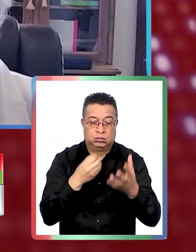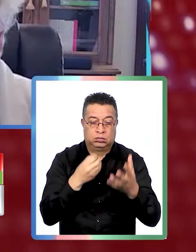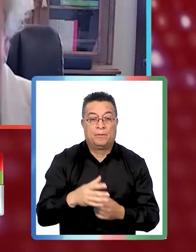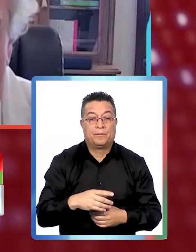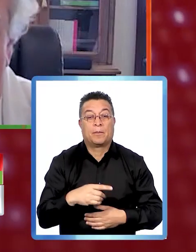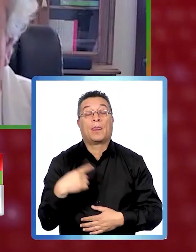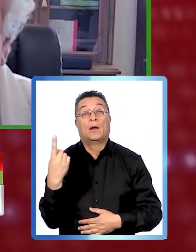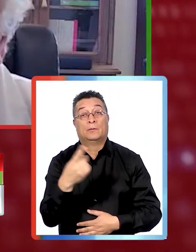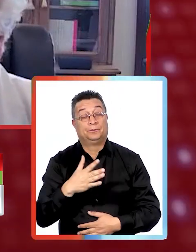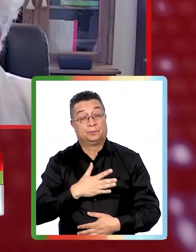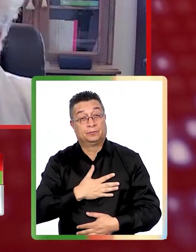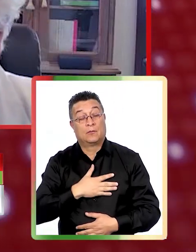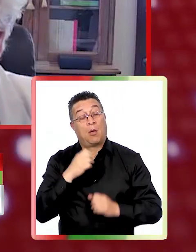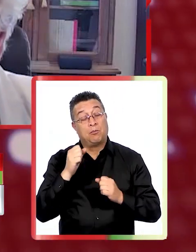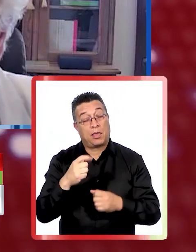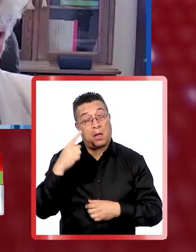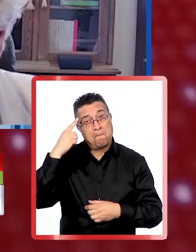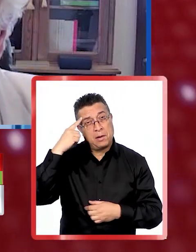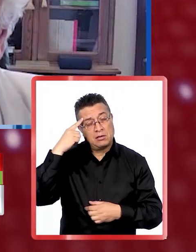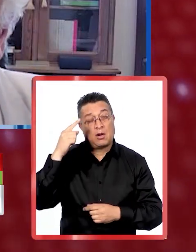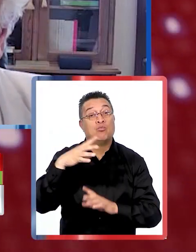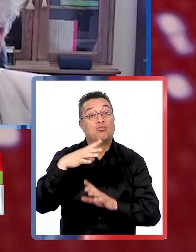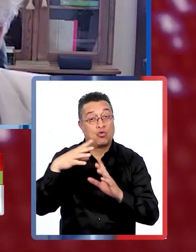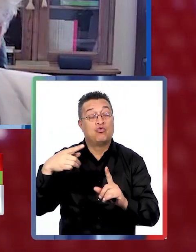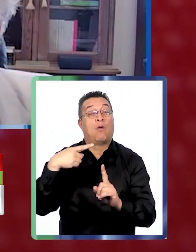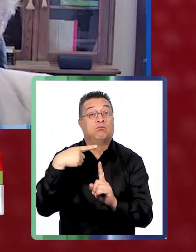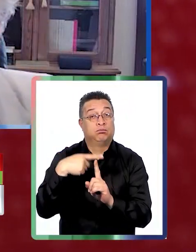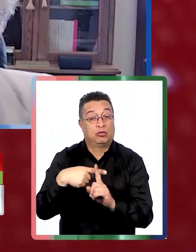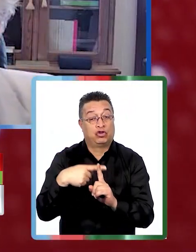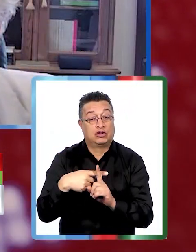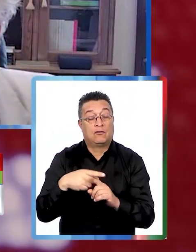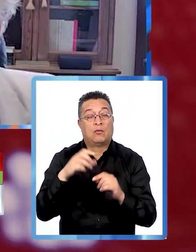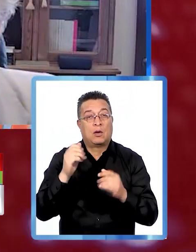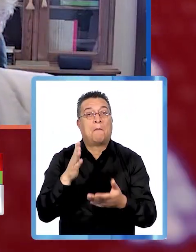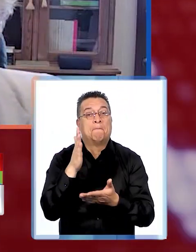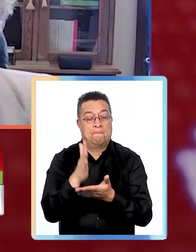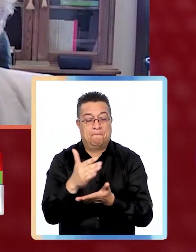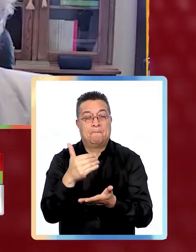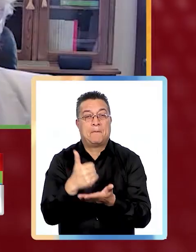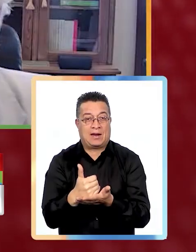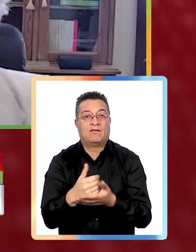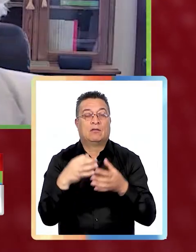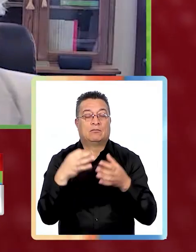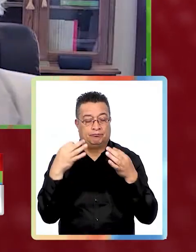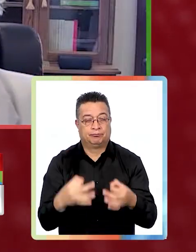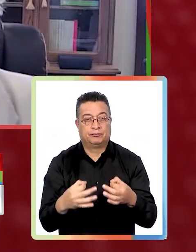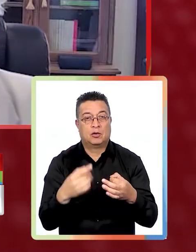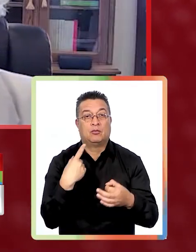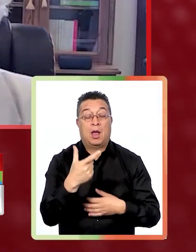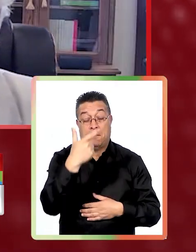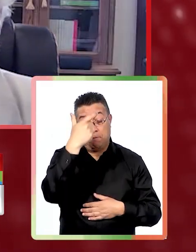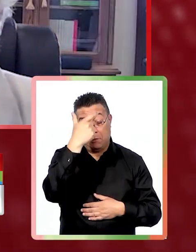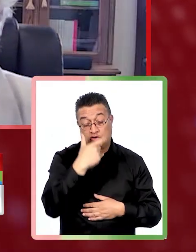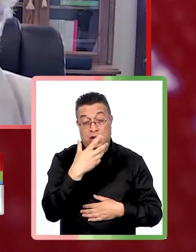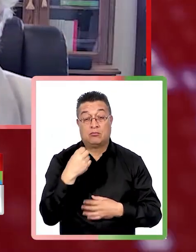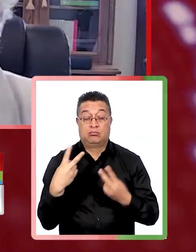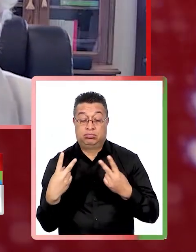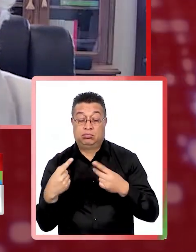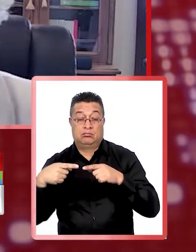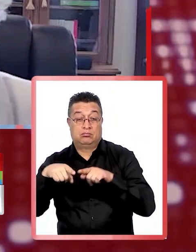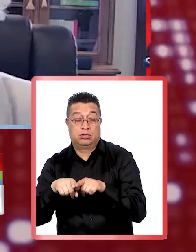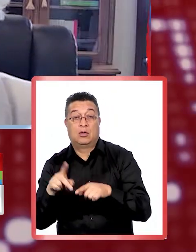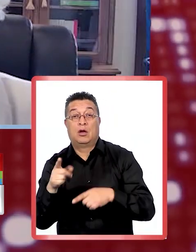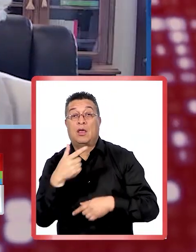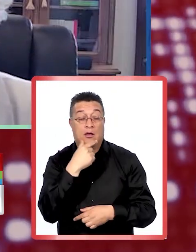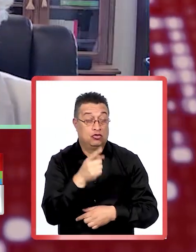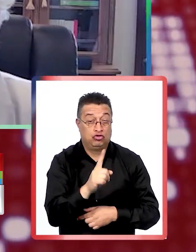expresemos. Uno pensaría que es muy positivo, ¿cierto?, el planificar, y si una persona o una